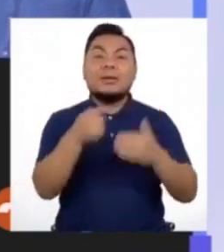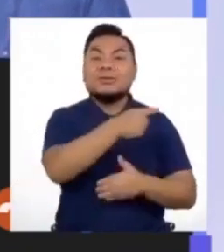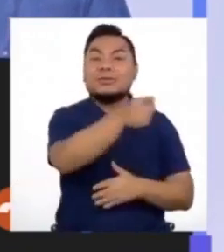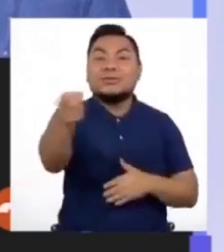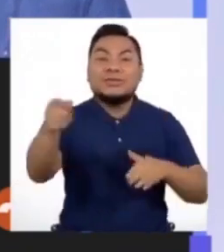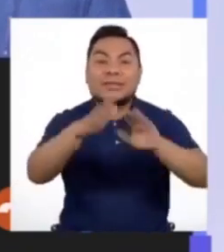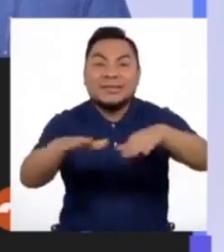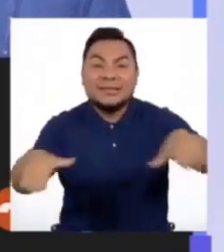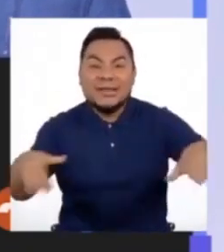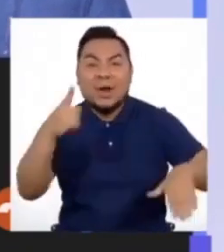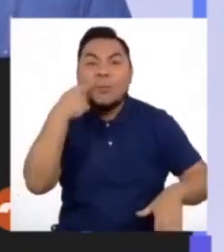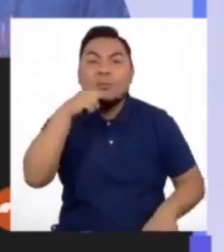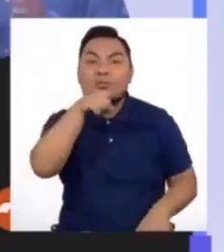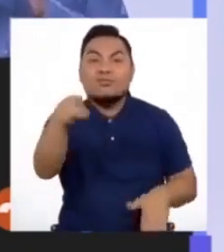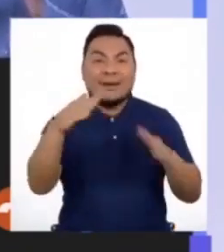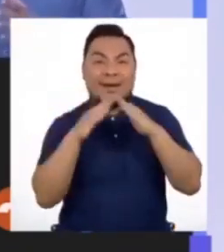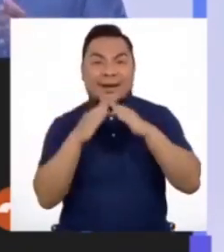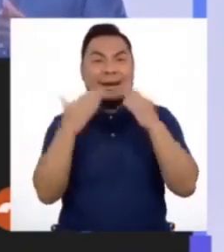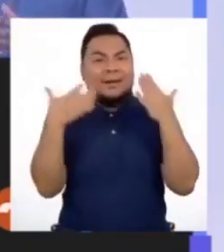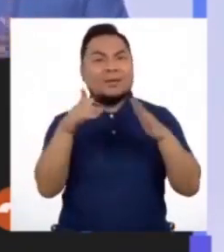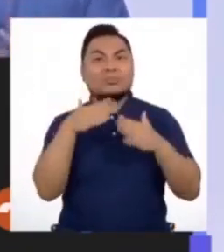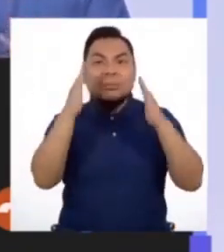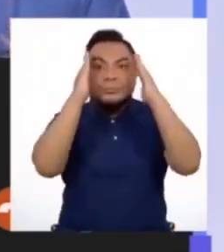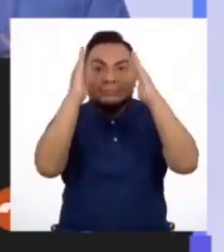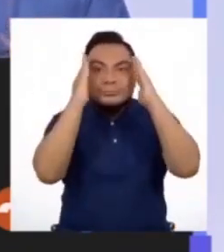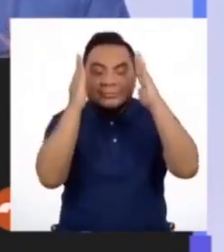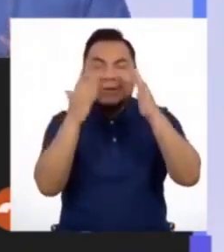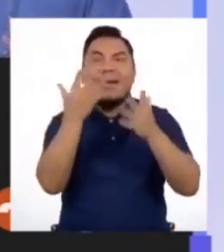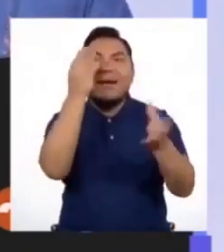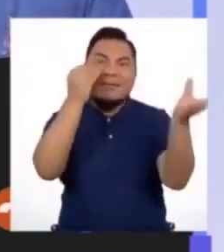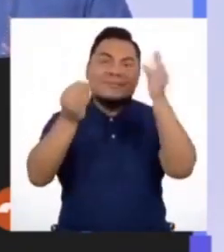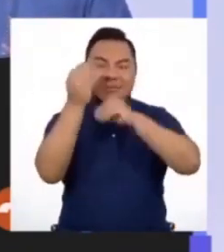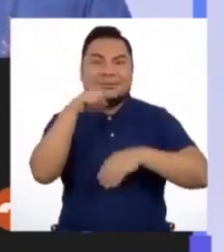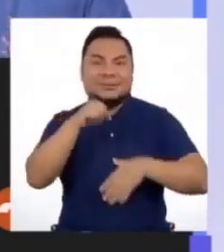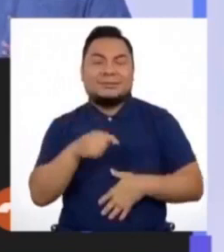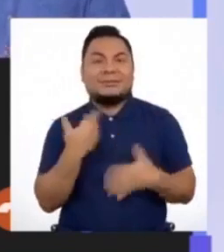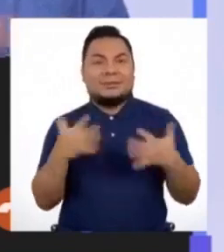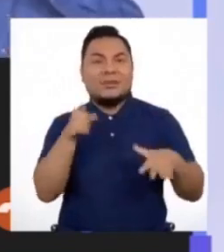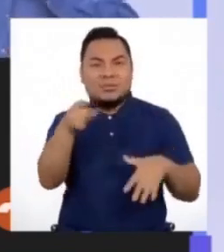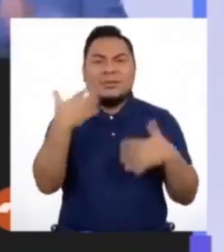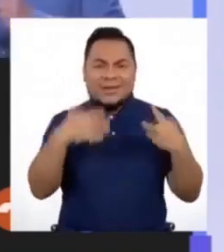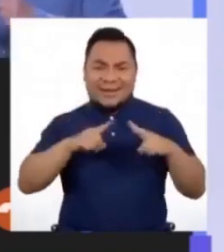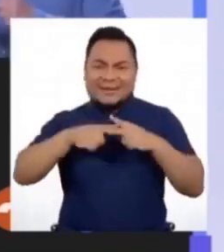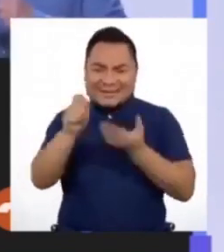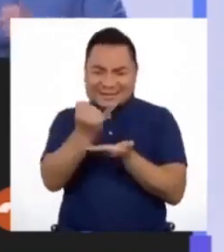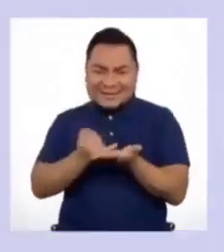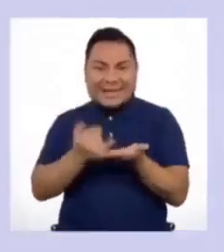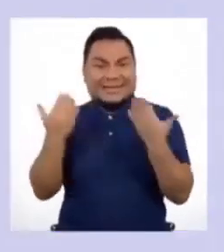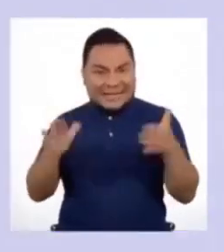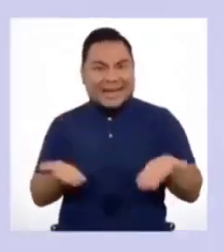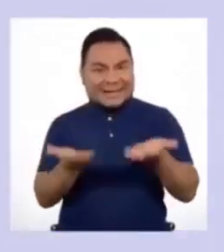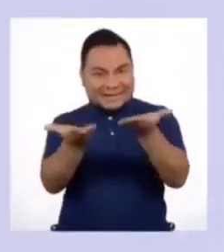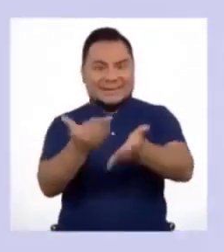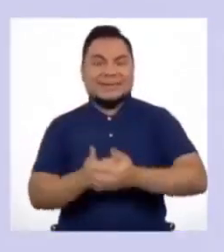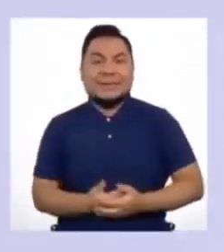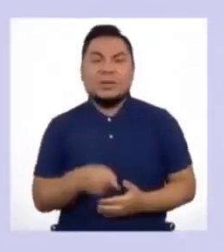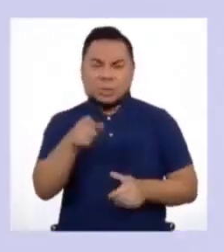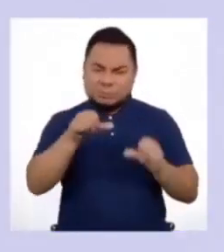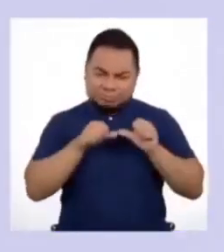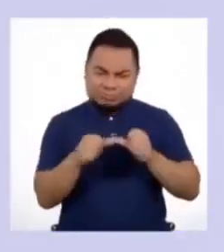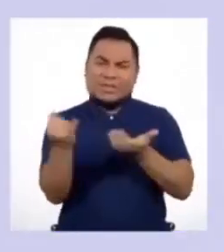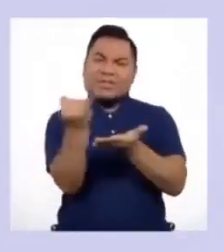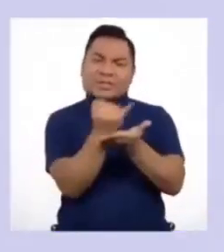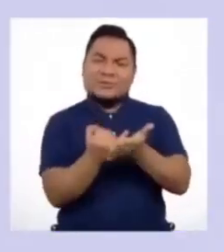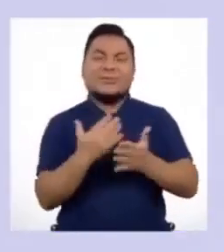los niños y niñas en casa que están muy atentos y atentas y se han puesto a trabajar ya. Sigan dibujando